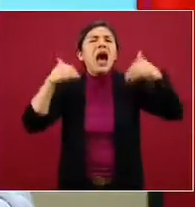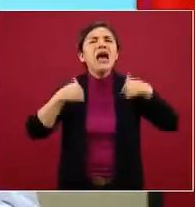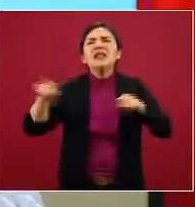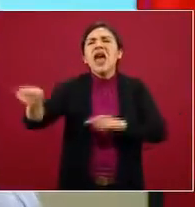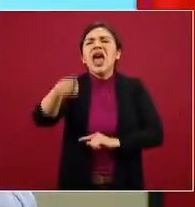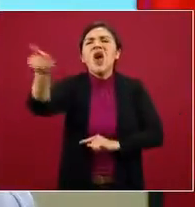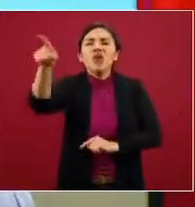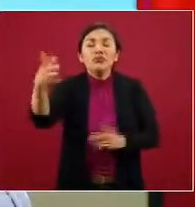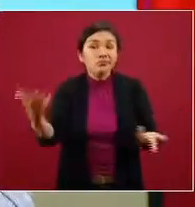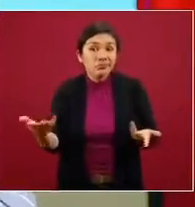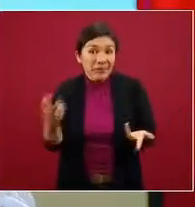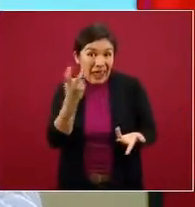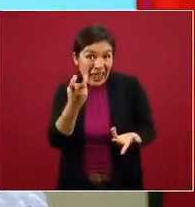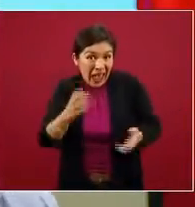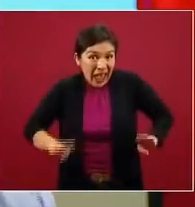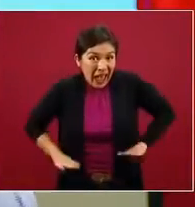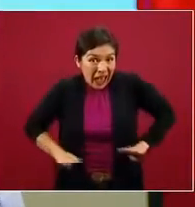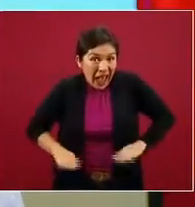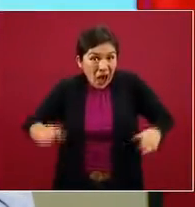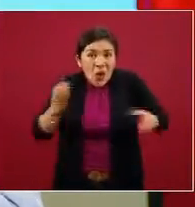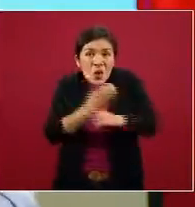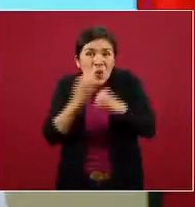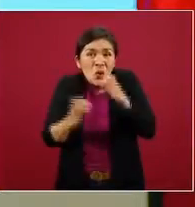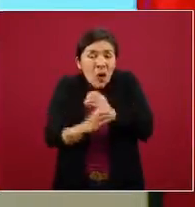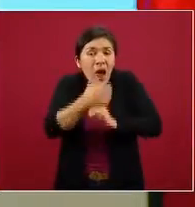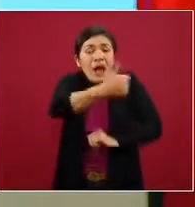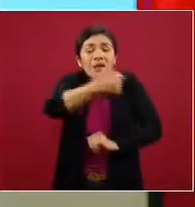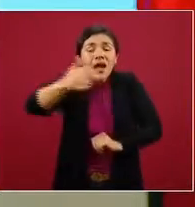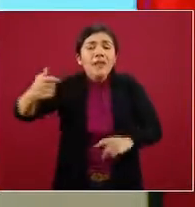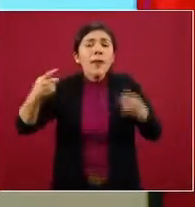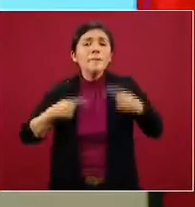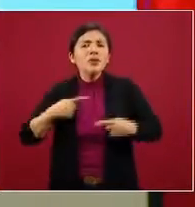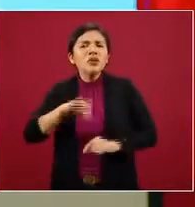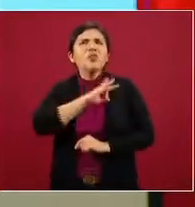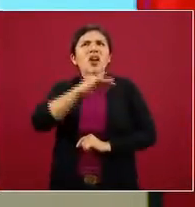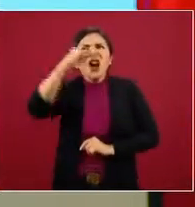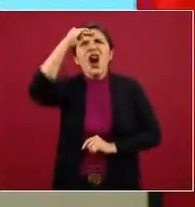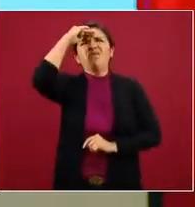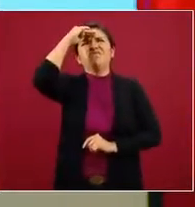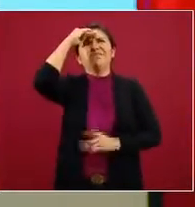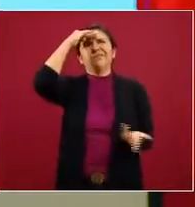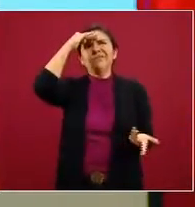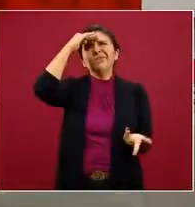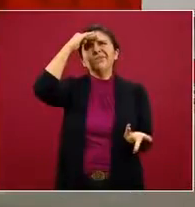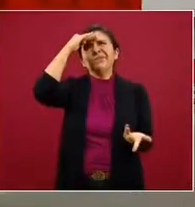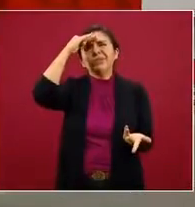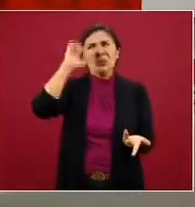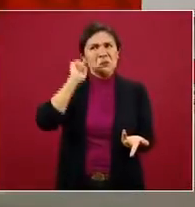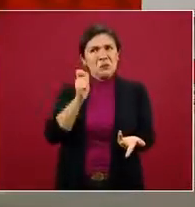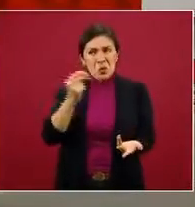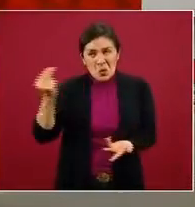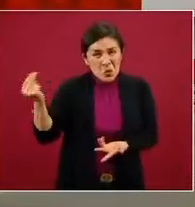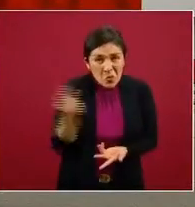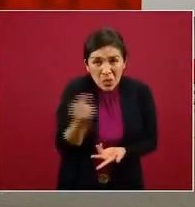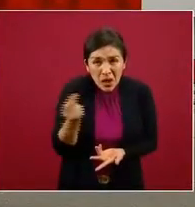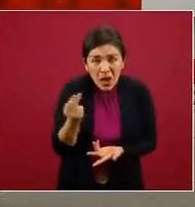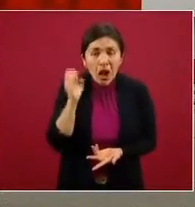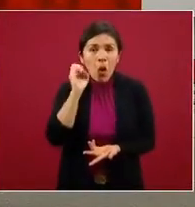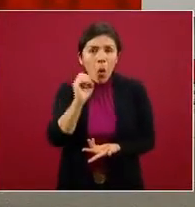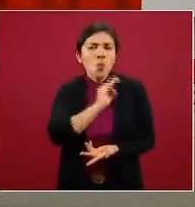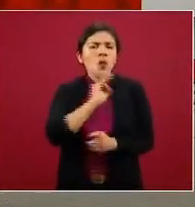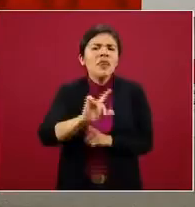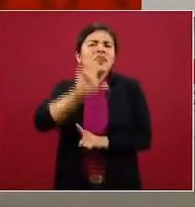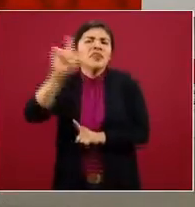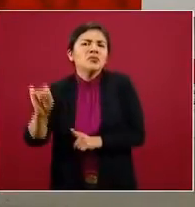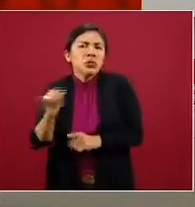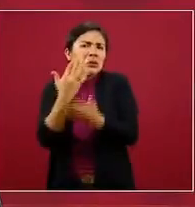paseo, ¿no? Ese es el tipo de actividades que cada persona puede identificar conscientemente y decir, esto